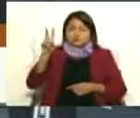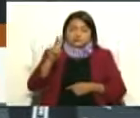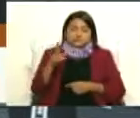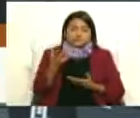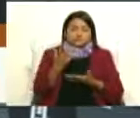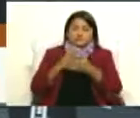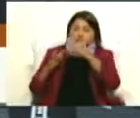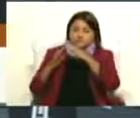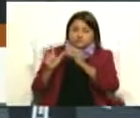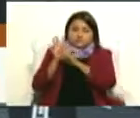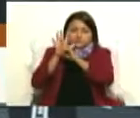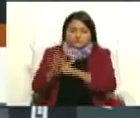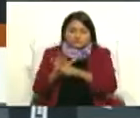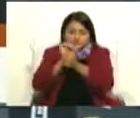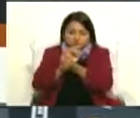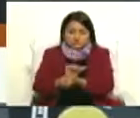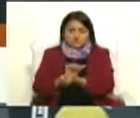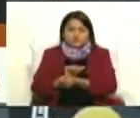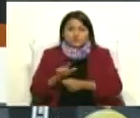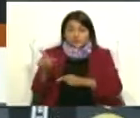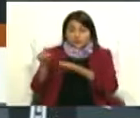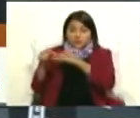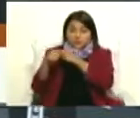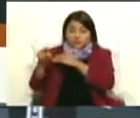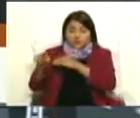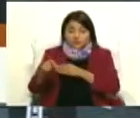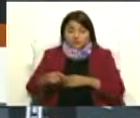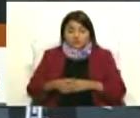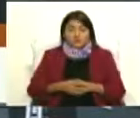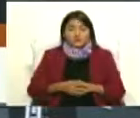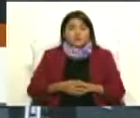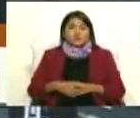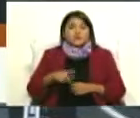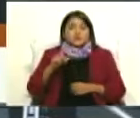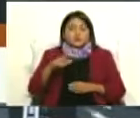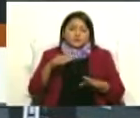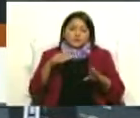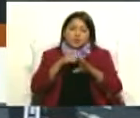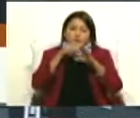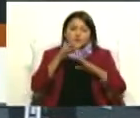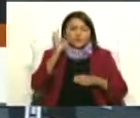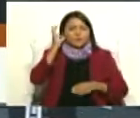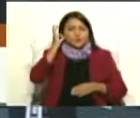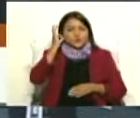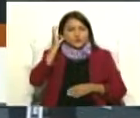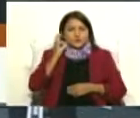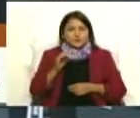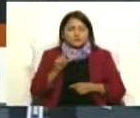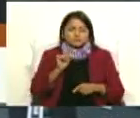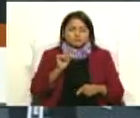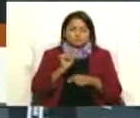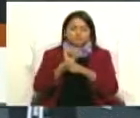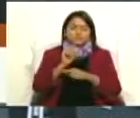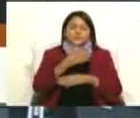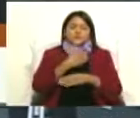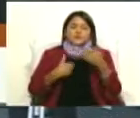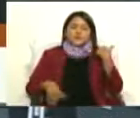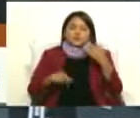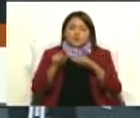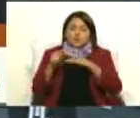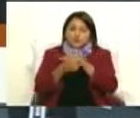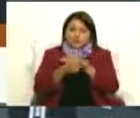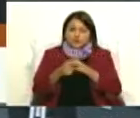perseguidos, apresados. Pero también tienen una línea de atacar a las mujeres. Le digo al presidente de Guyana,